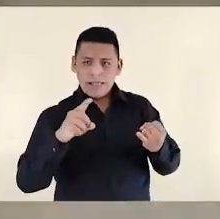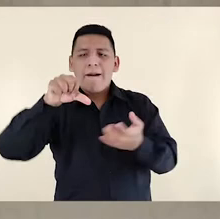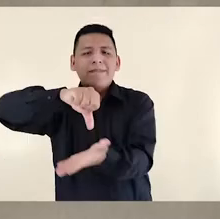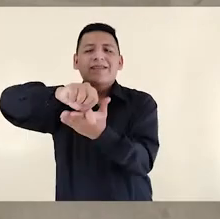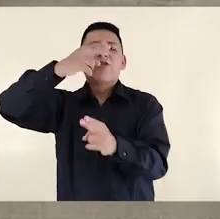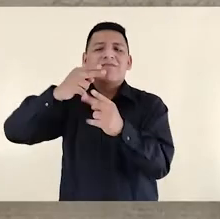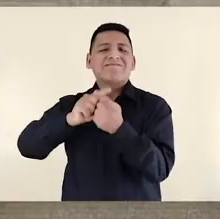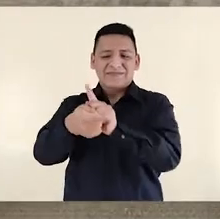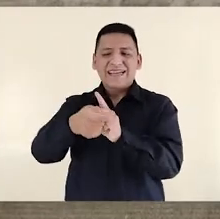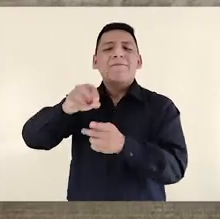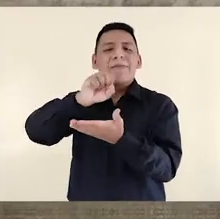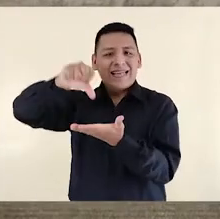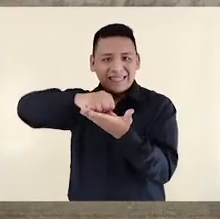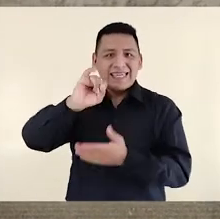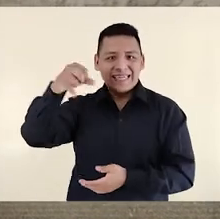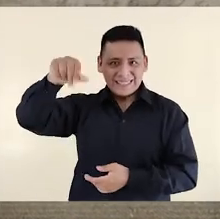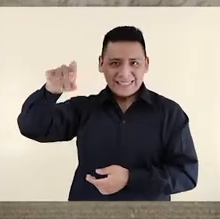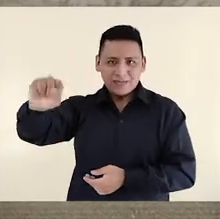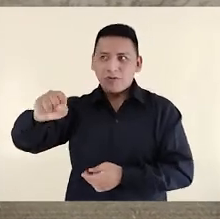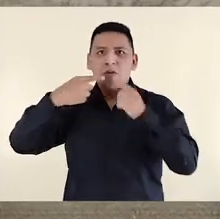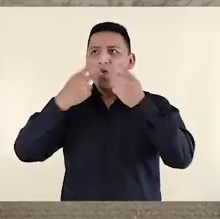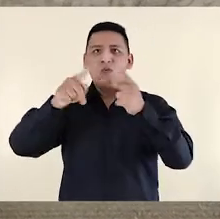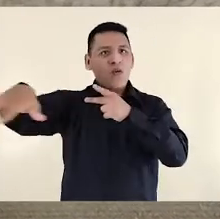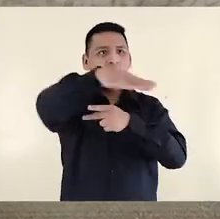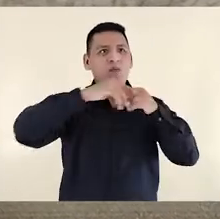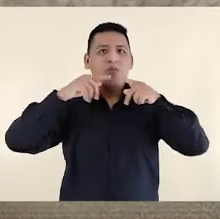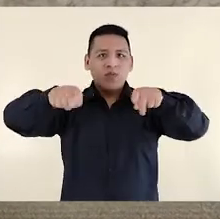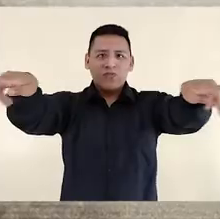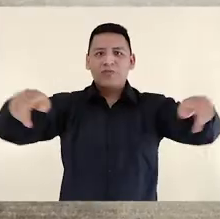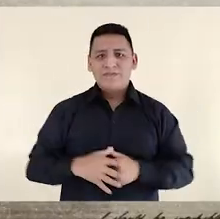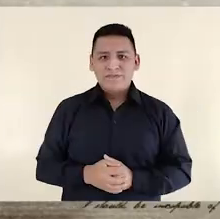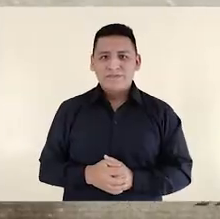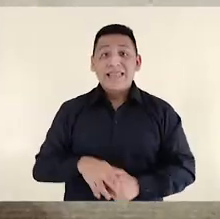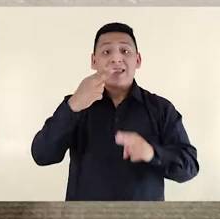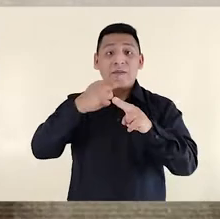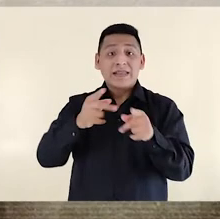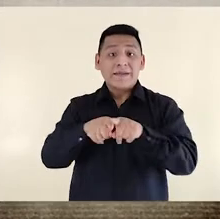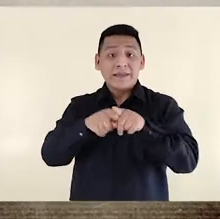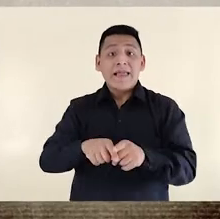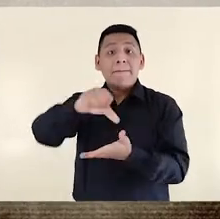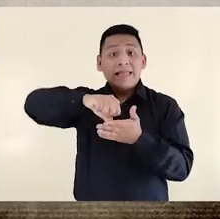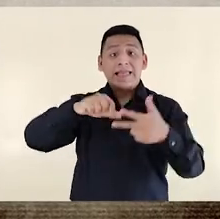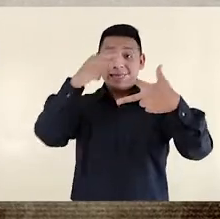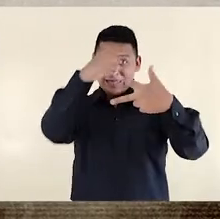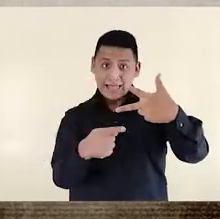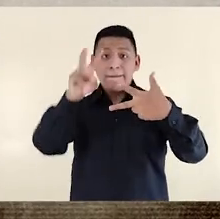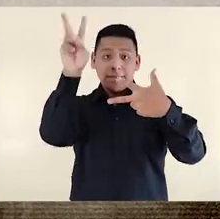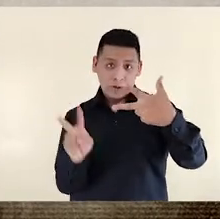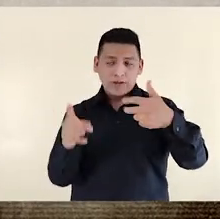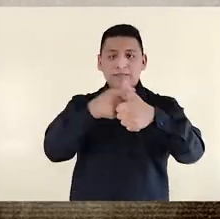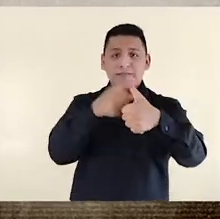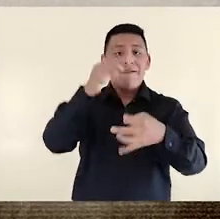siglo, la plaza comenzó a llamarse de la Inquisición, nombre que se hizo más común en el tiempo. También se llamaron Plaza de las